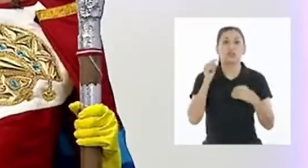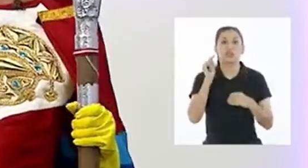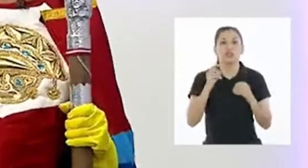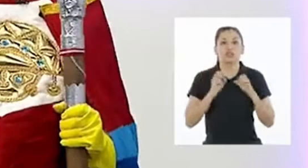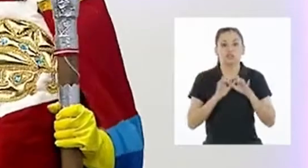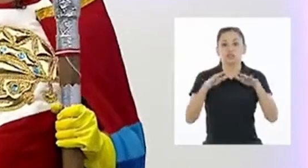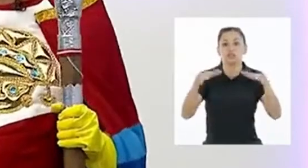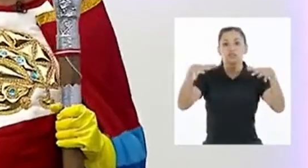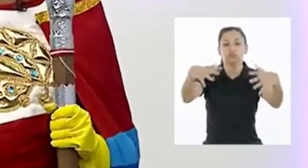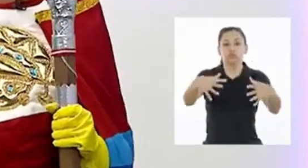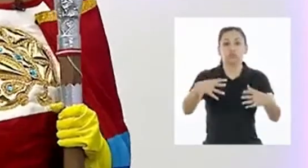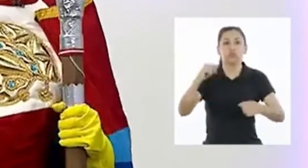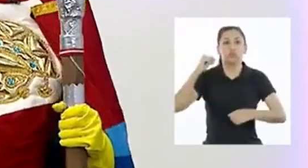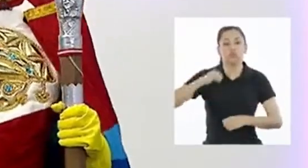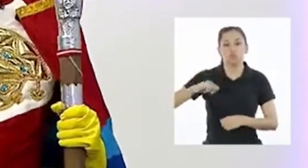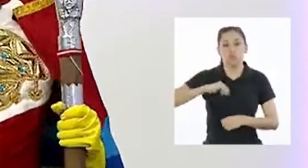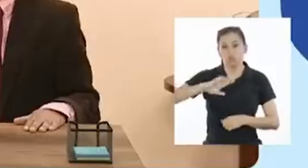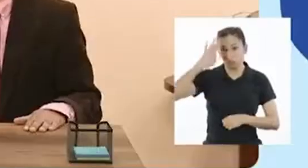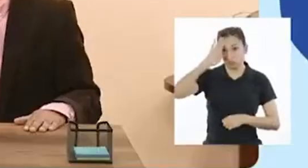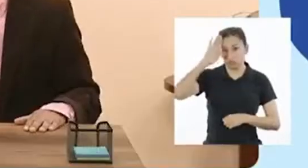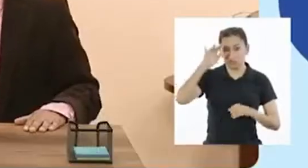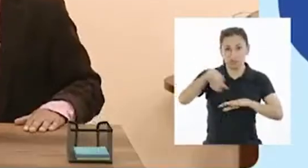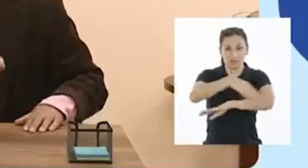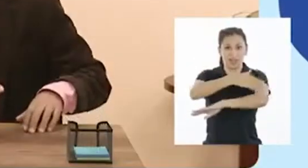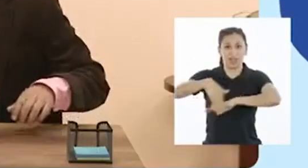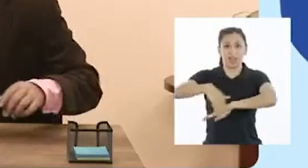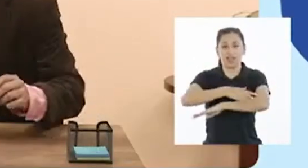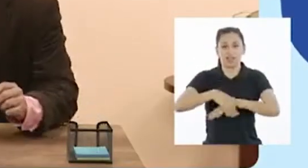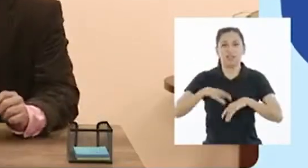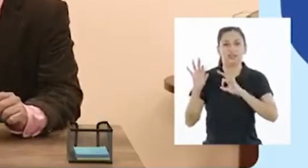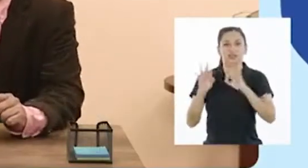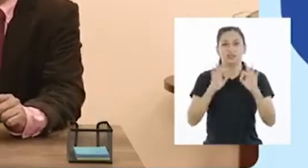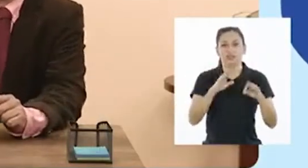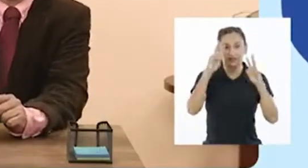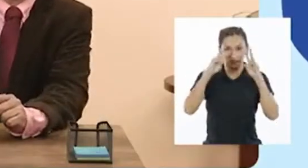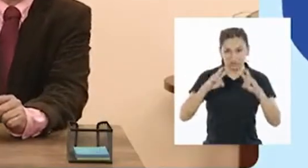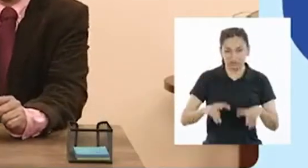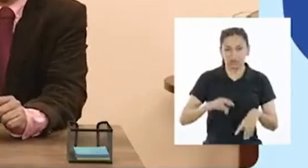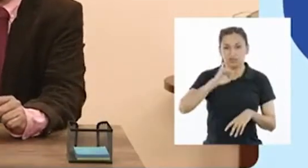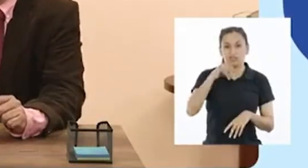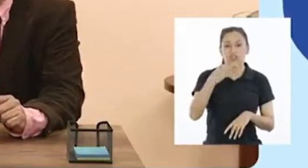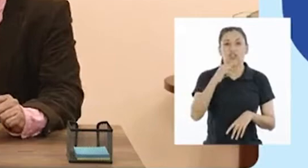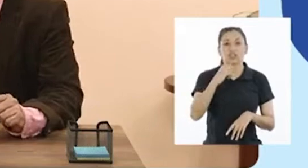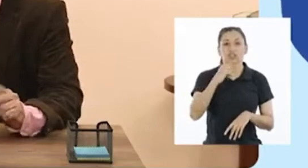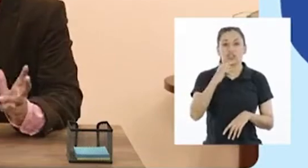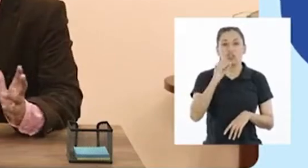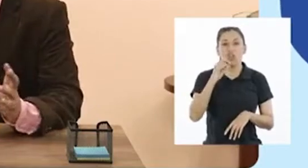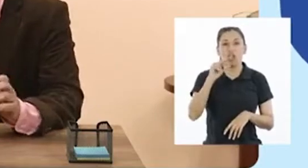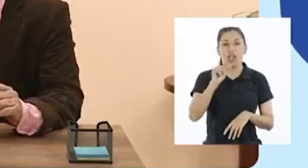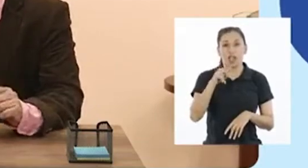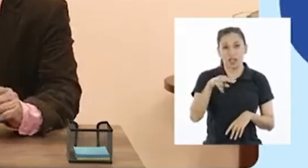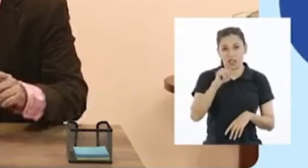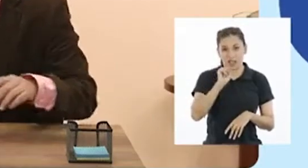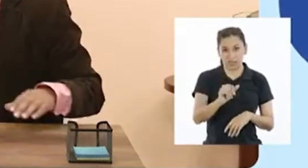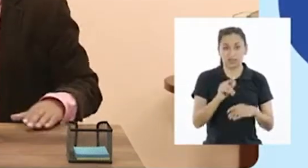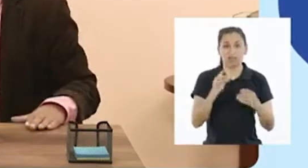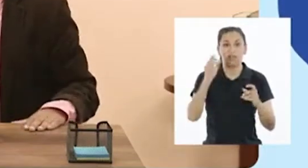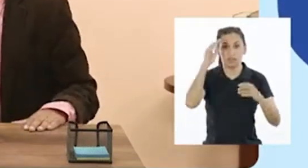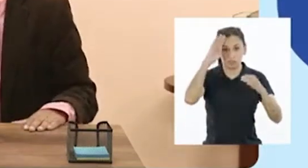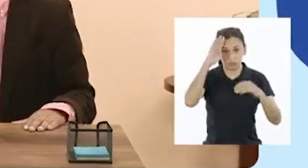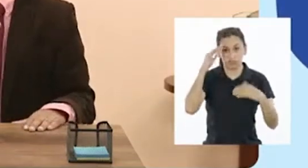un repliegue policial en las calles. Como lo señala la investigadora Joana Svin, la policía tuvo